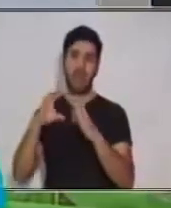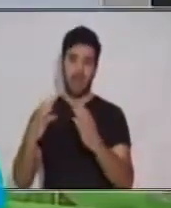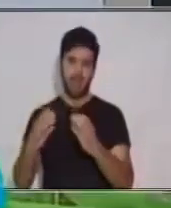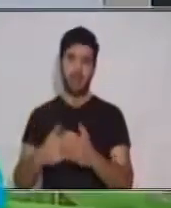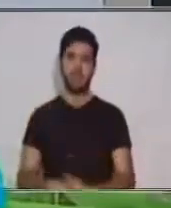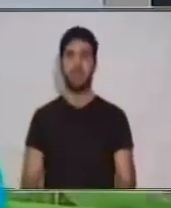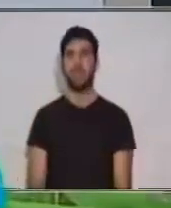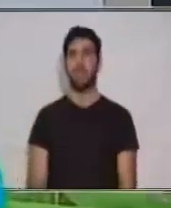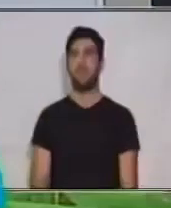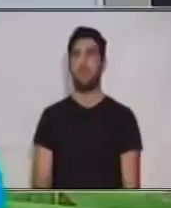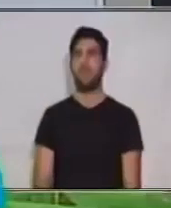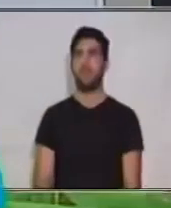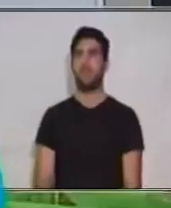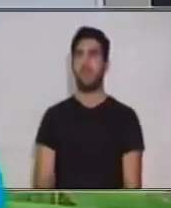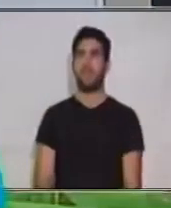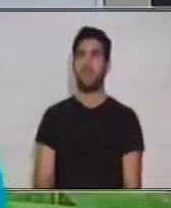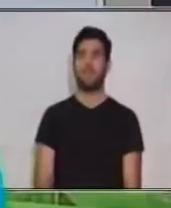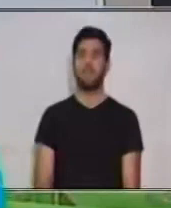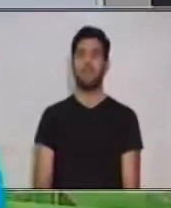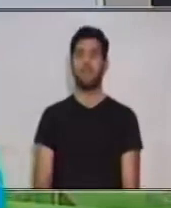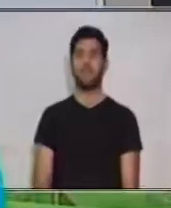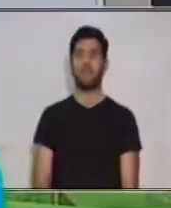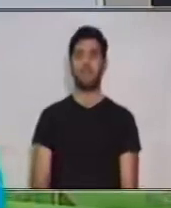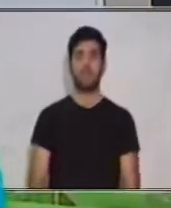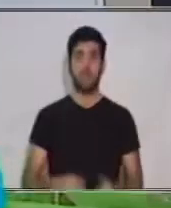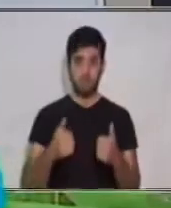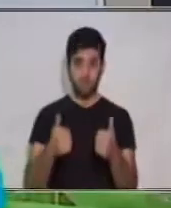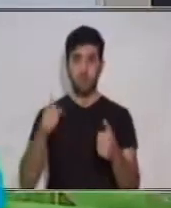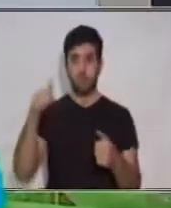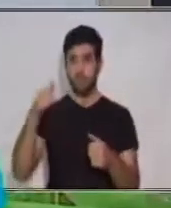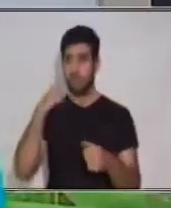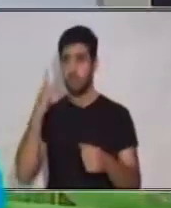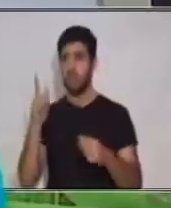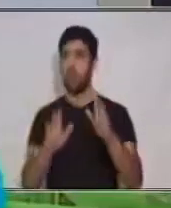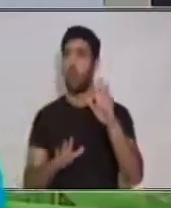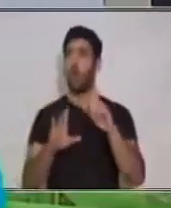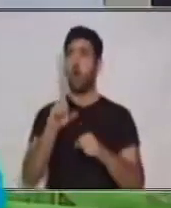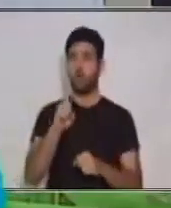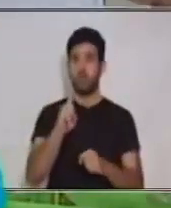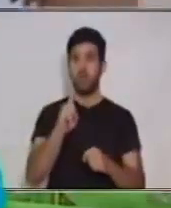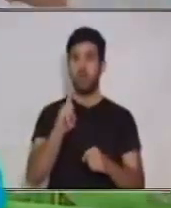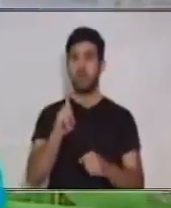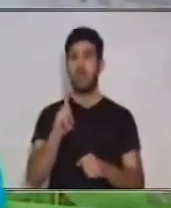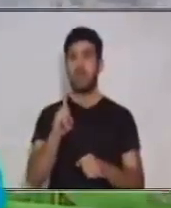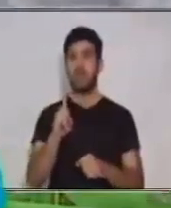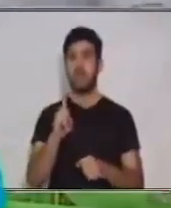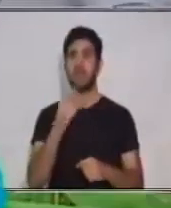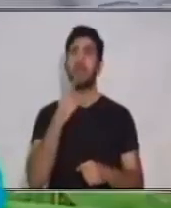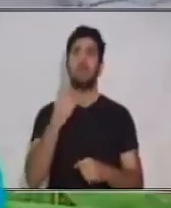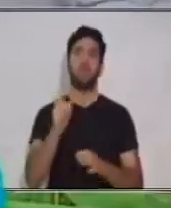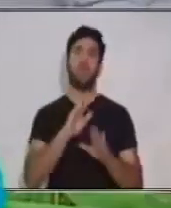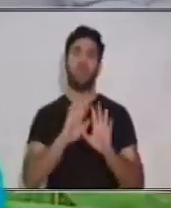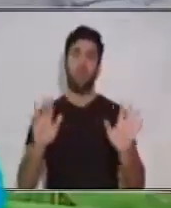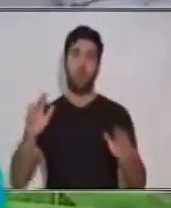siguen. Entonces, en la número 11, en la persona 11, mejor dicho, dijo maratón.